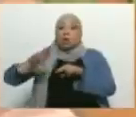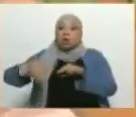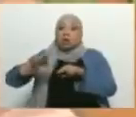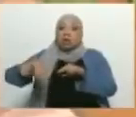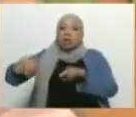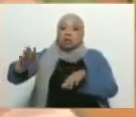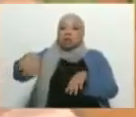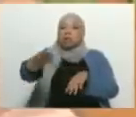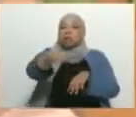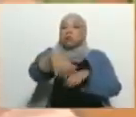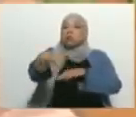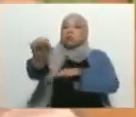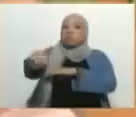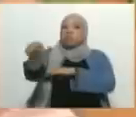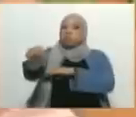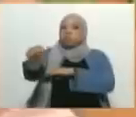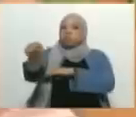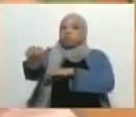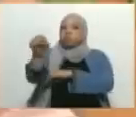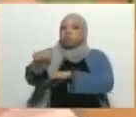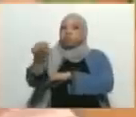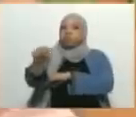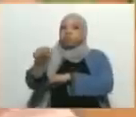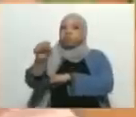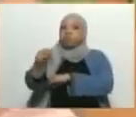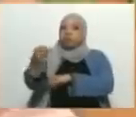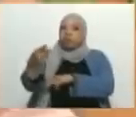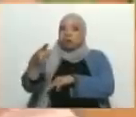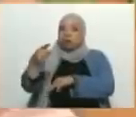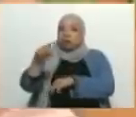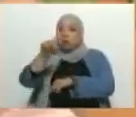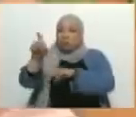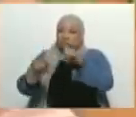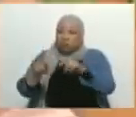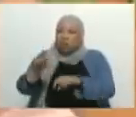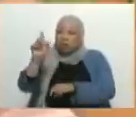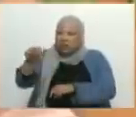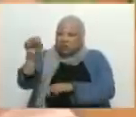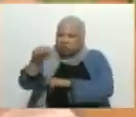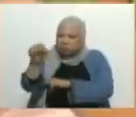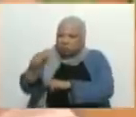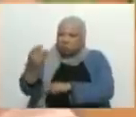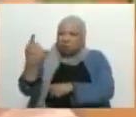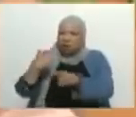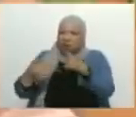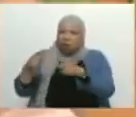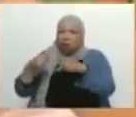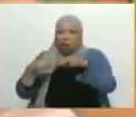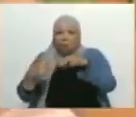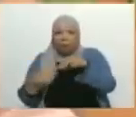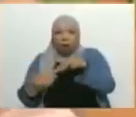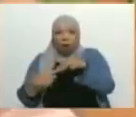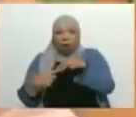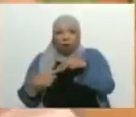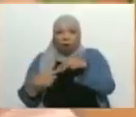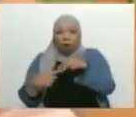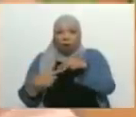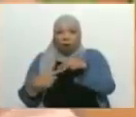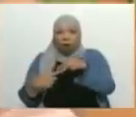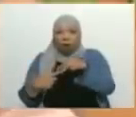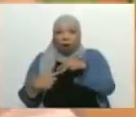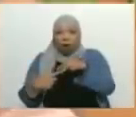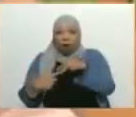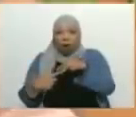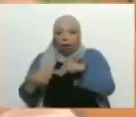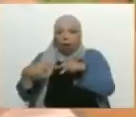Asperger. ¿Quién lo pintó a los niños? ¿Con qué lo pintaron? ¿Con las patas? ¿Con qué lo pintaron? ¿Qué intentaron